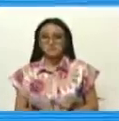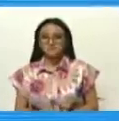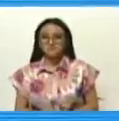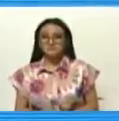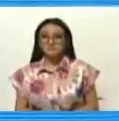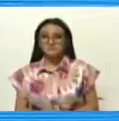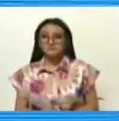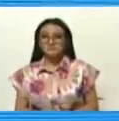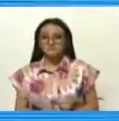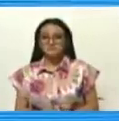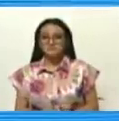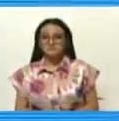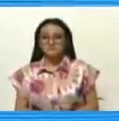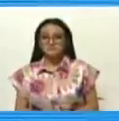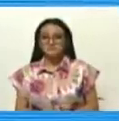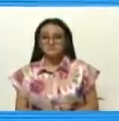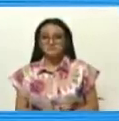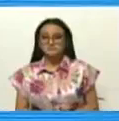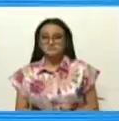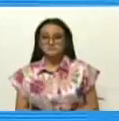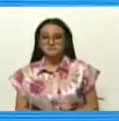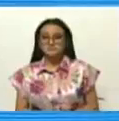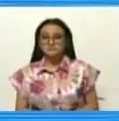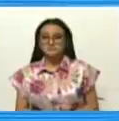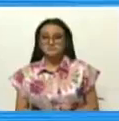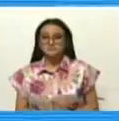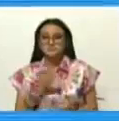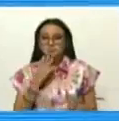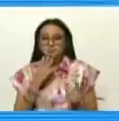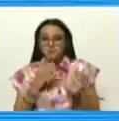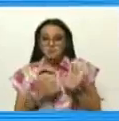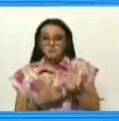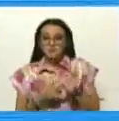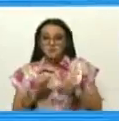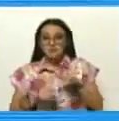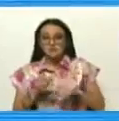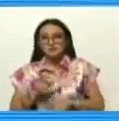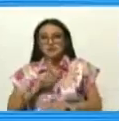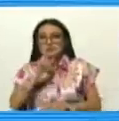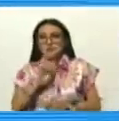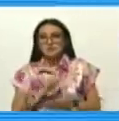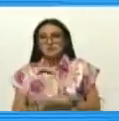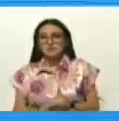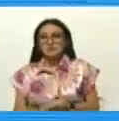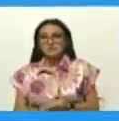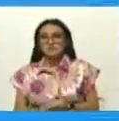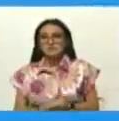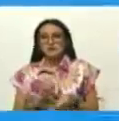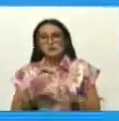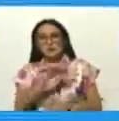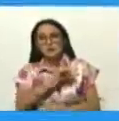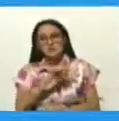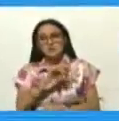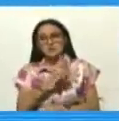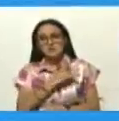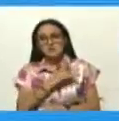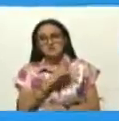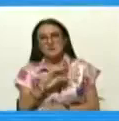Hemos ido mejorando. Por ejemplo, aquí hay una cosa horrible que llaman universidades autónomas.